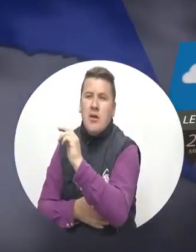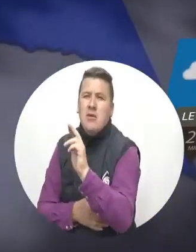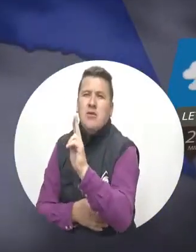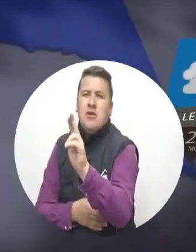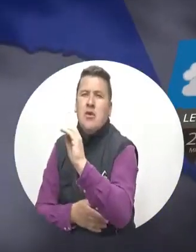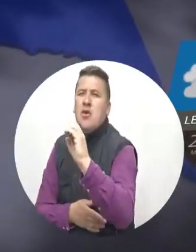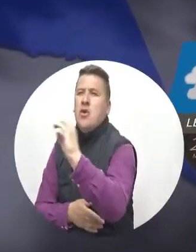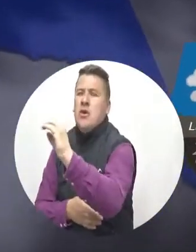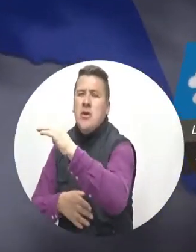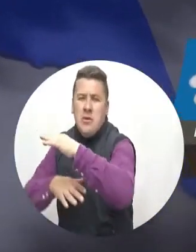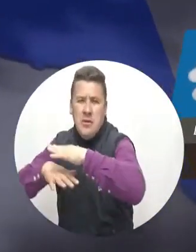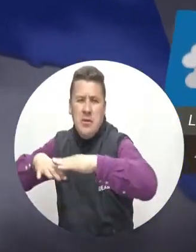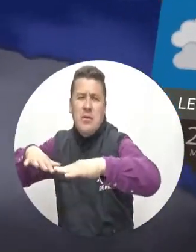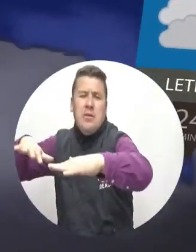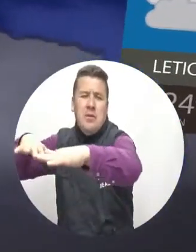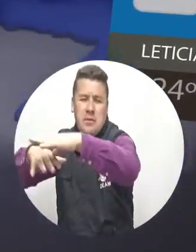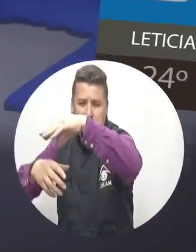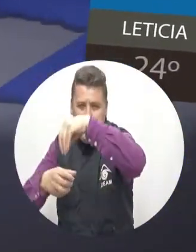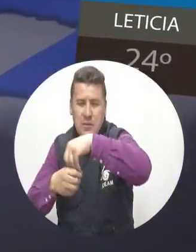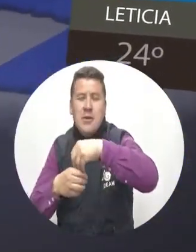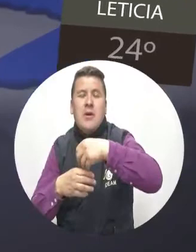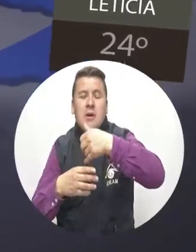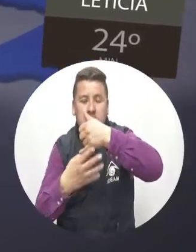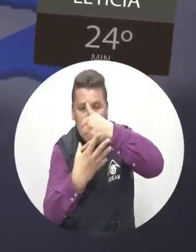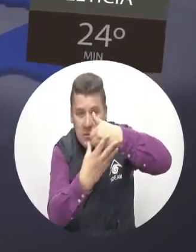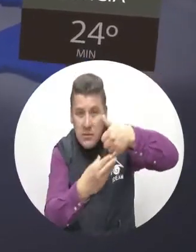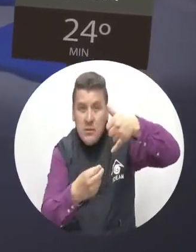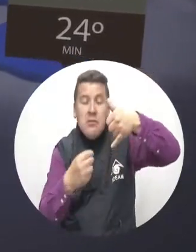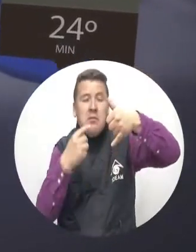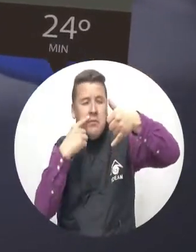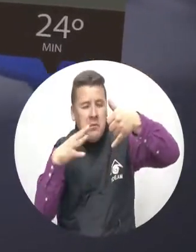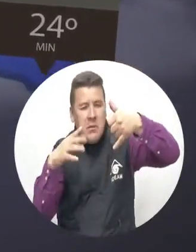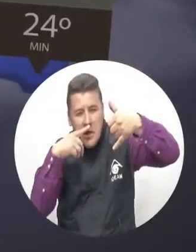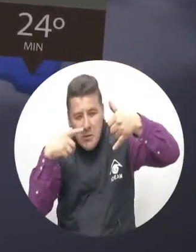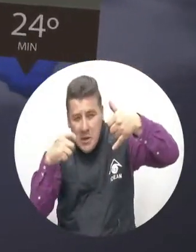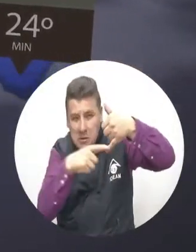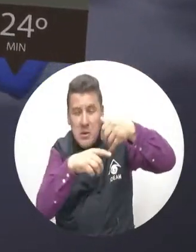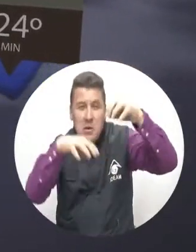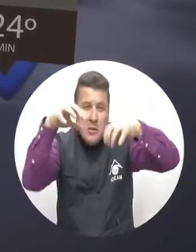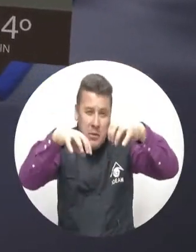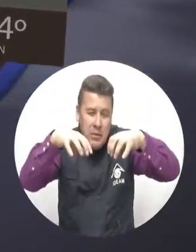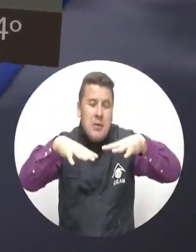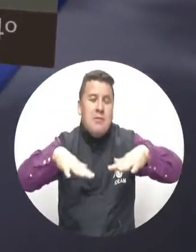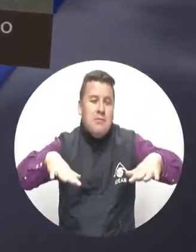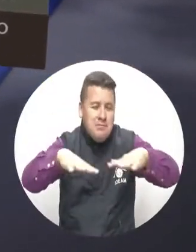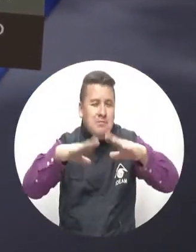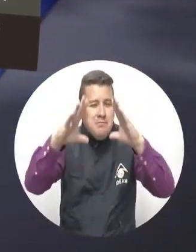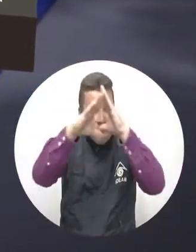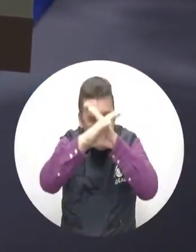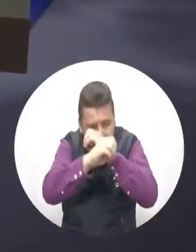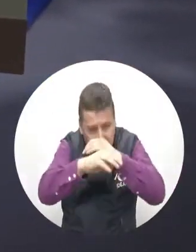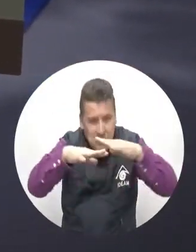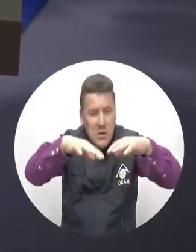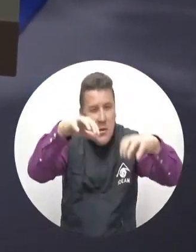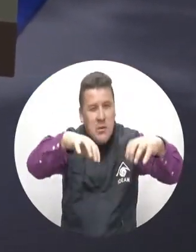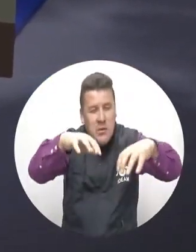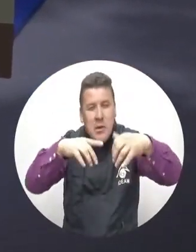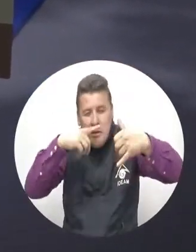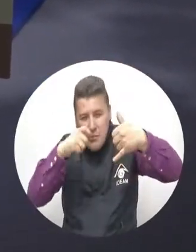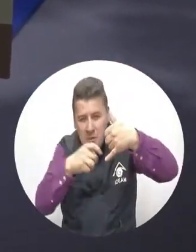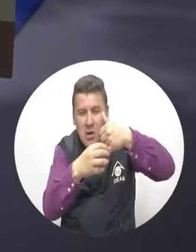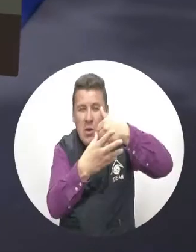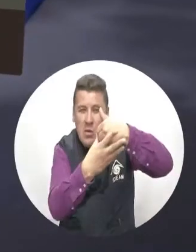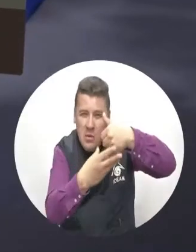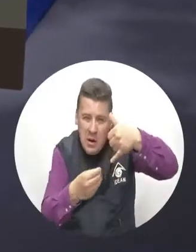nublado. En horas de la noche, se estima nubosidad con espacios despejados en la región amazónica y lluvias dispersas en